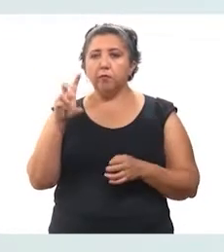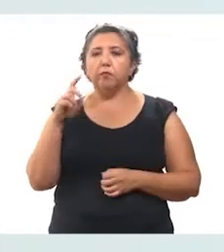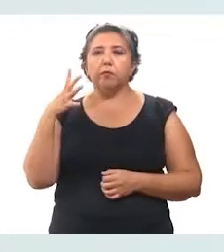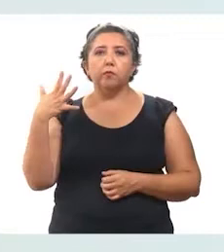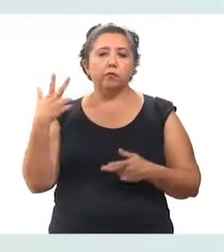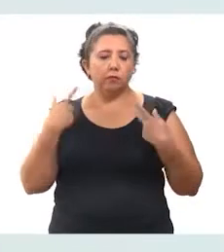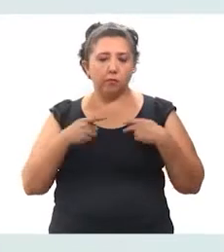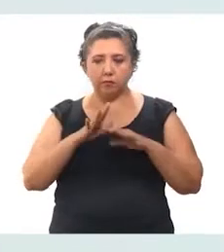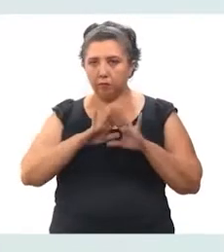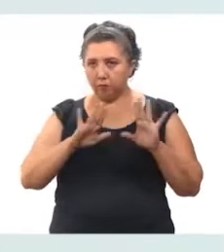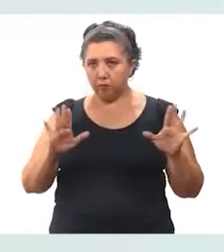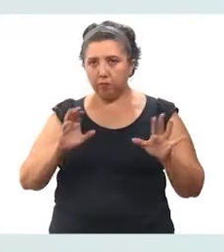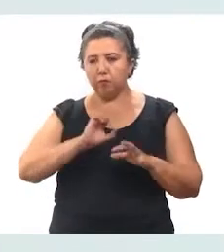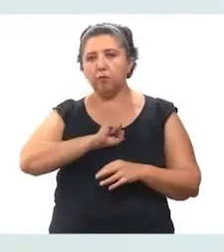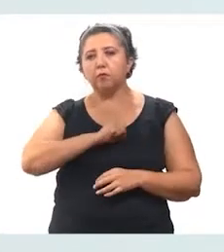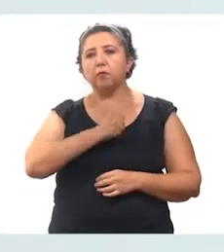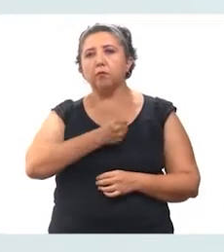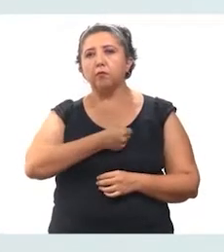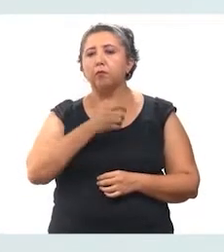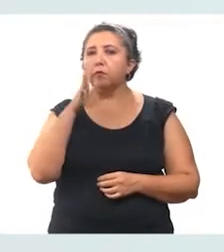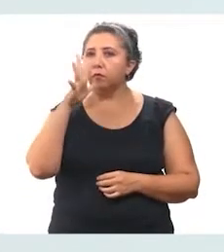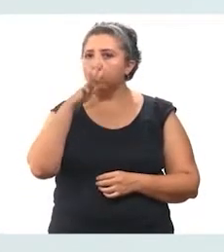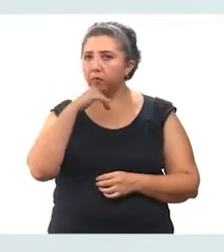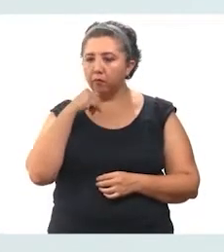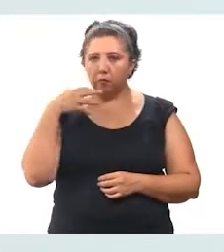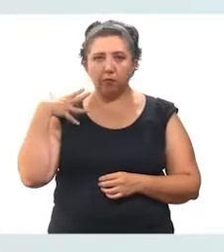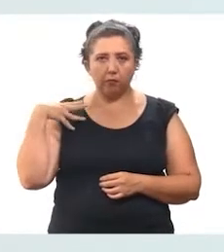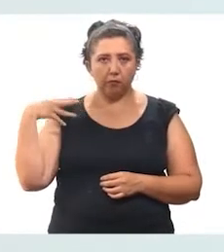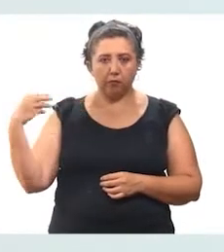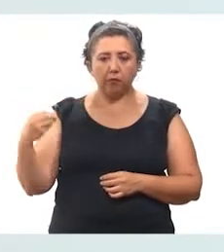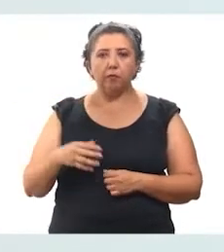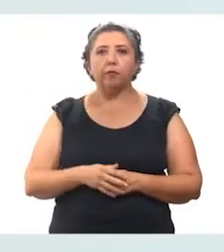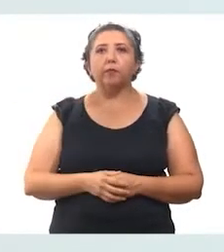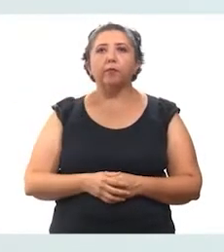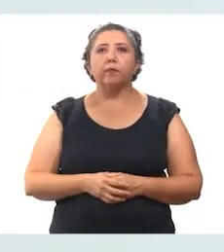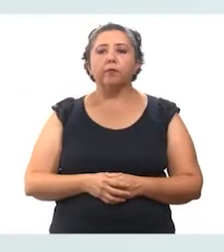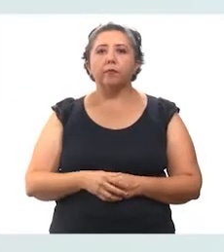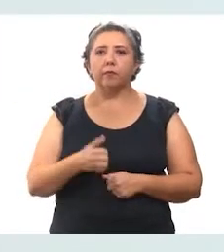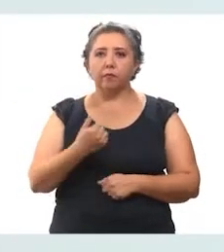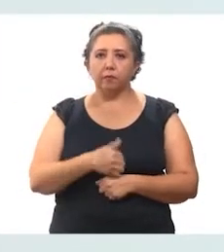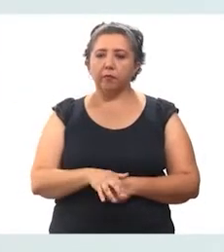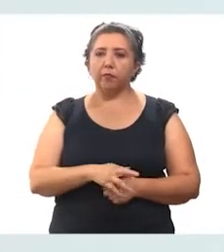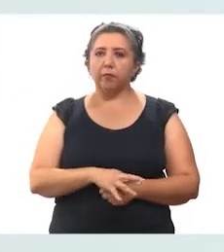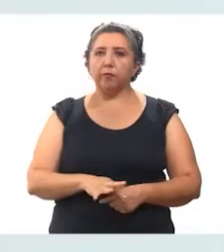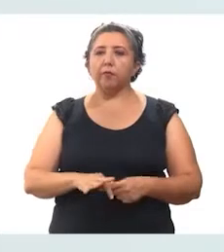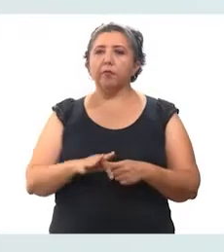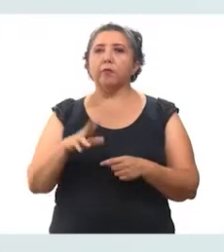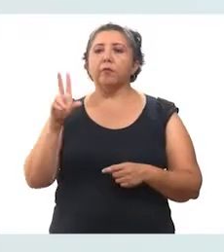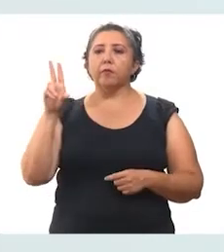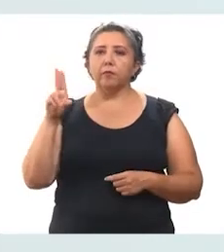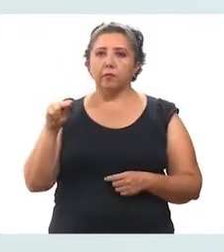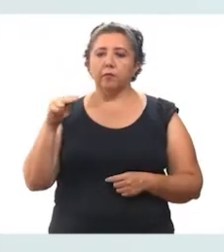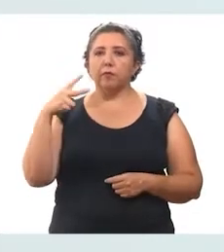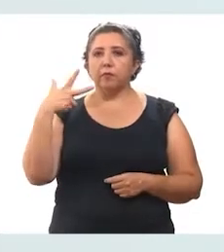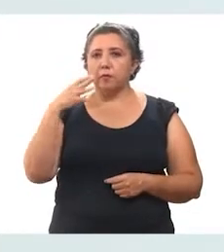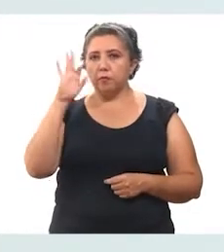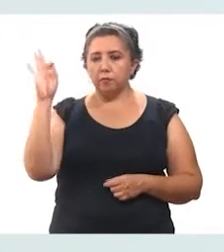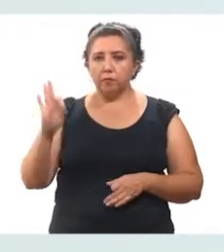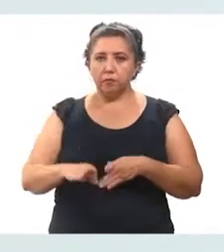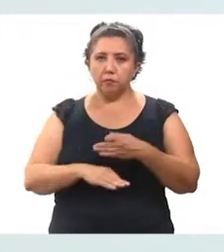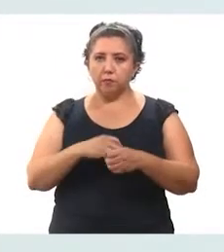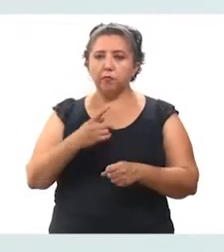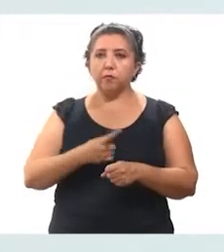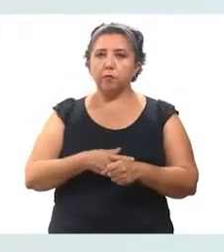65.635 pacientes ya se recuperaron. No presentan síntomas ni pueden contagiar. Esta cifra representa el 88% de